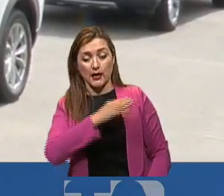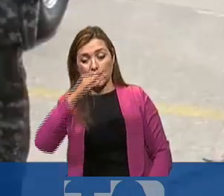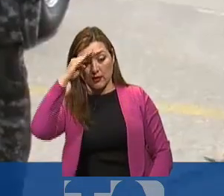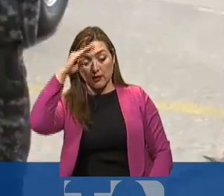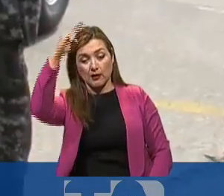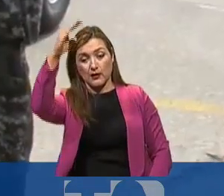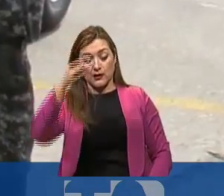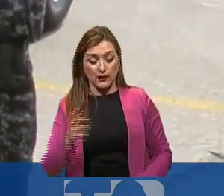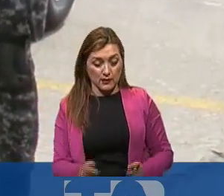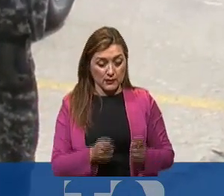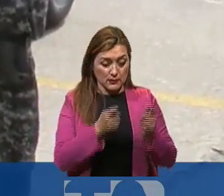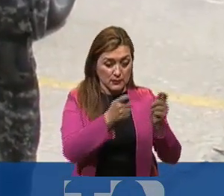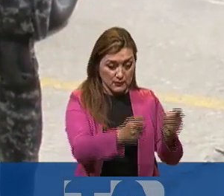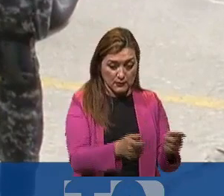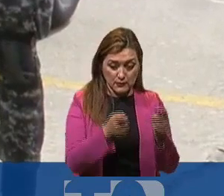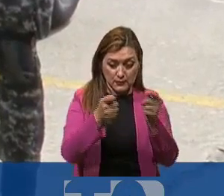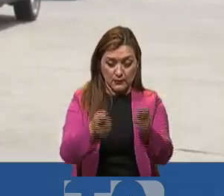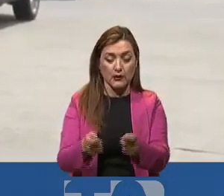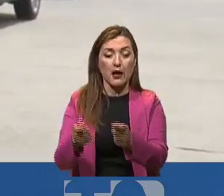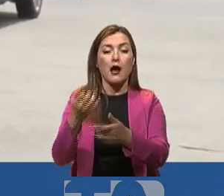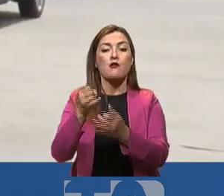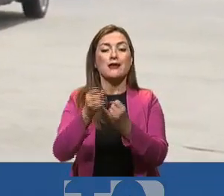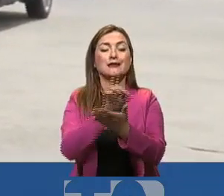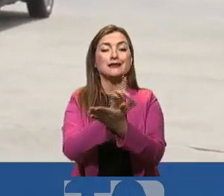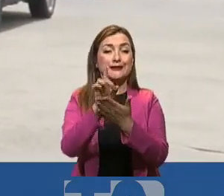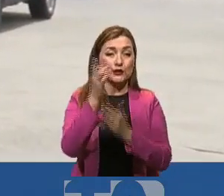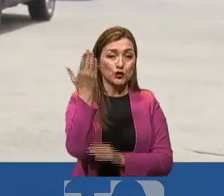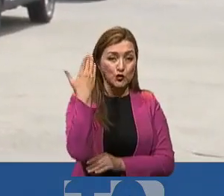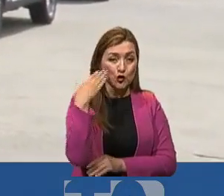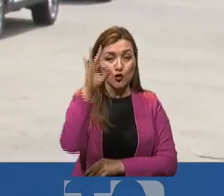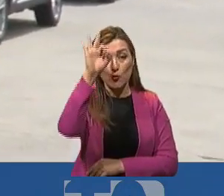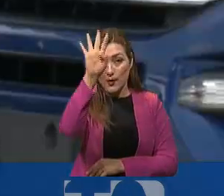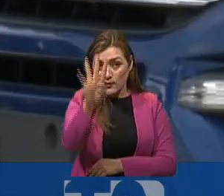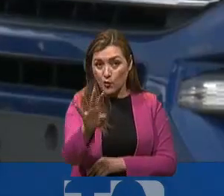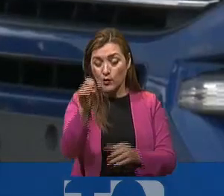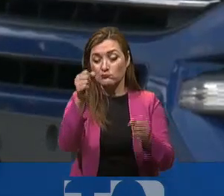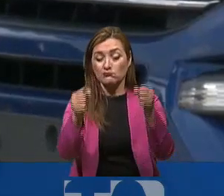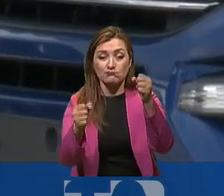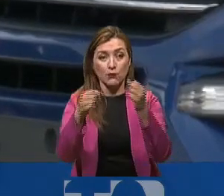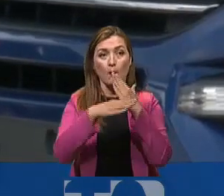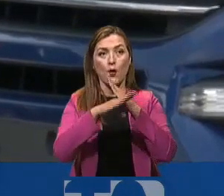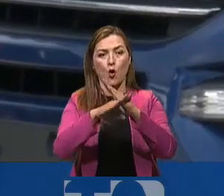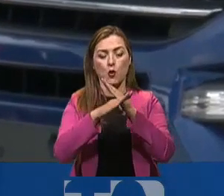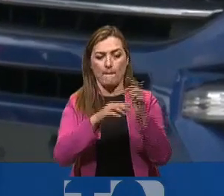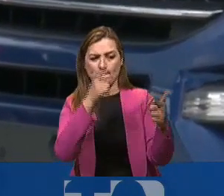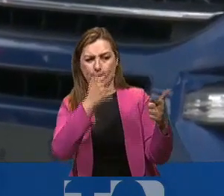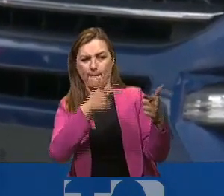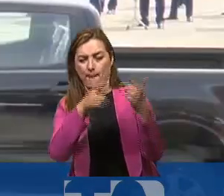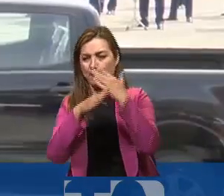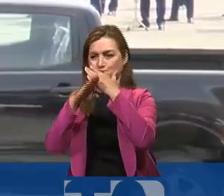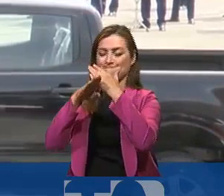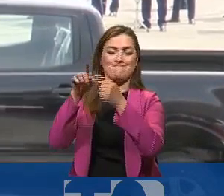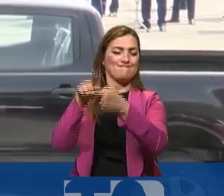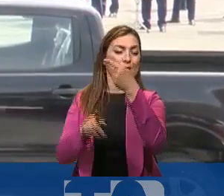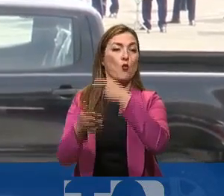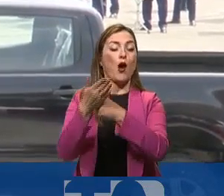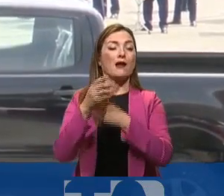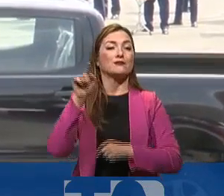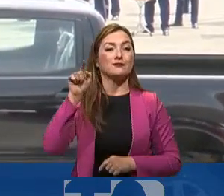94 automotores blindados a la Policía, Fuerzas Armadas y el Servicio Nacional de Atención a Personas Privadas de Libertad,